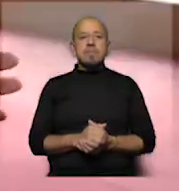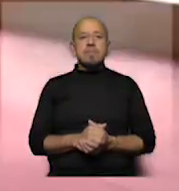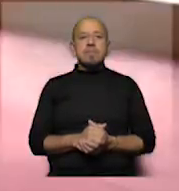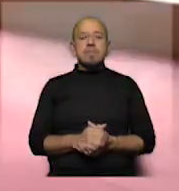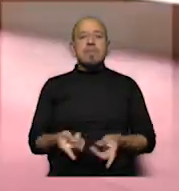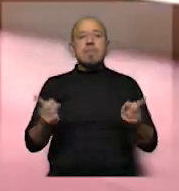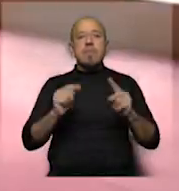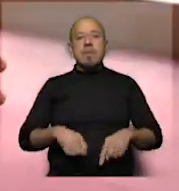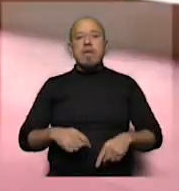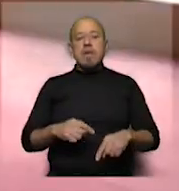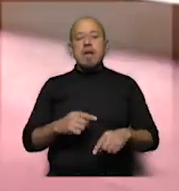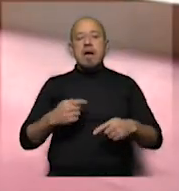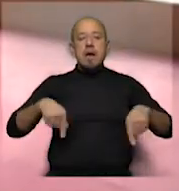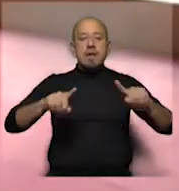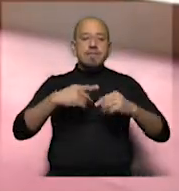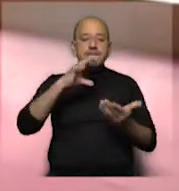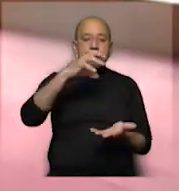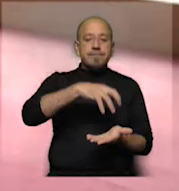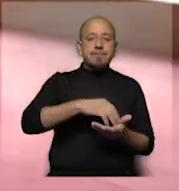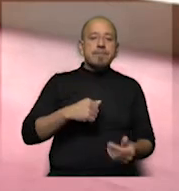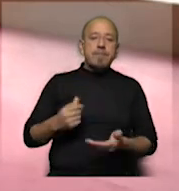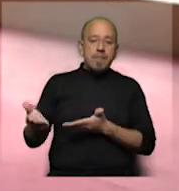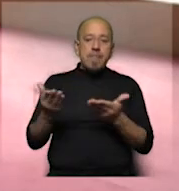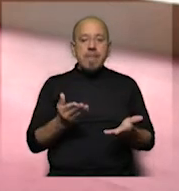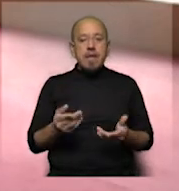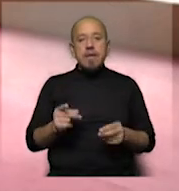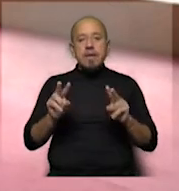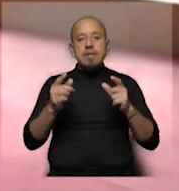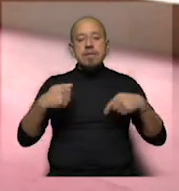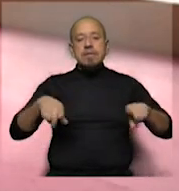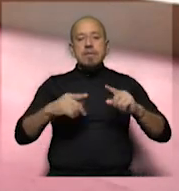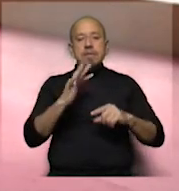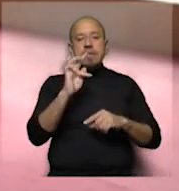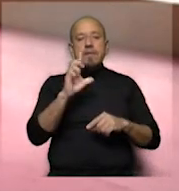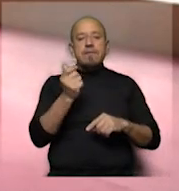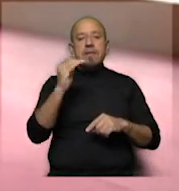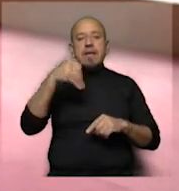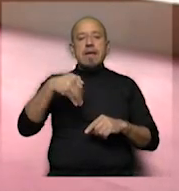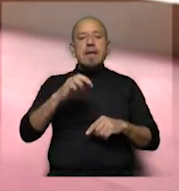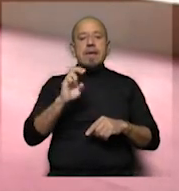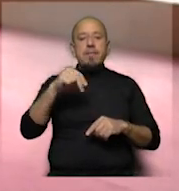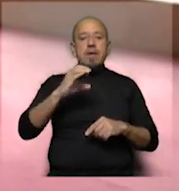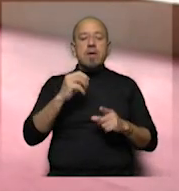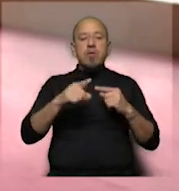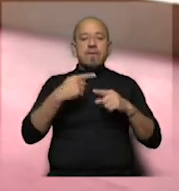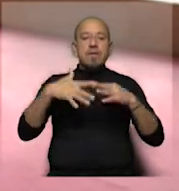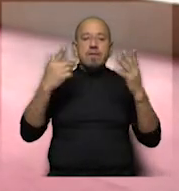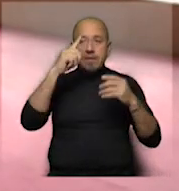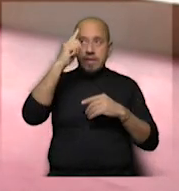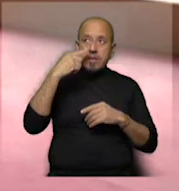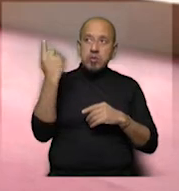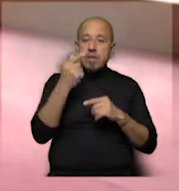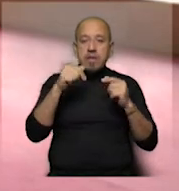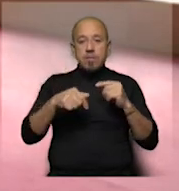Vinimos al Auditorio Nacional Adela Reta para hacerles una invitación relacionada con el mundo del flamenco. Sucede el Festival Internacional de Flamenco